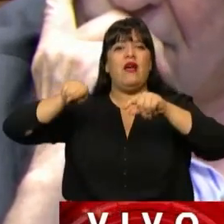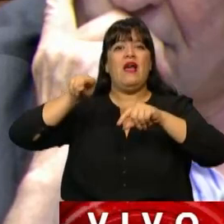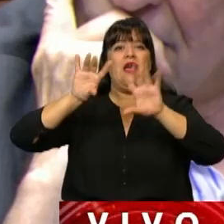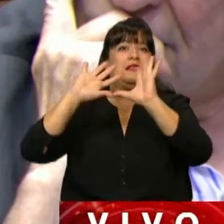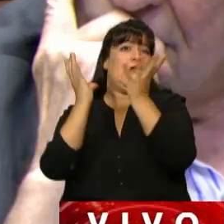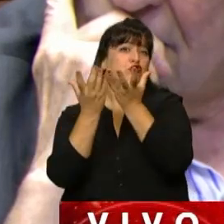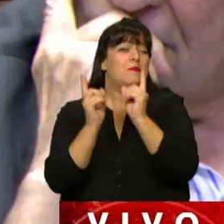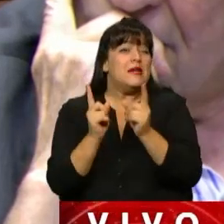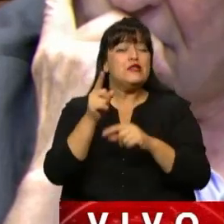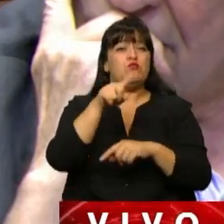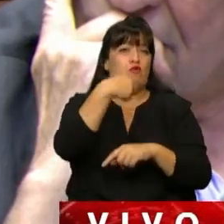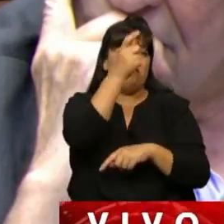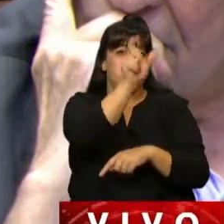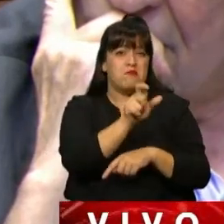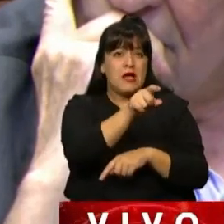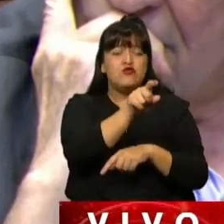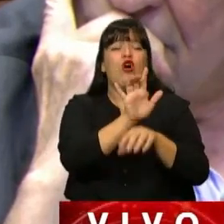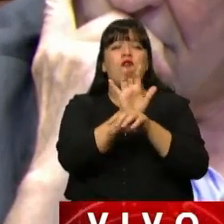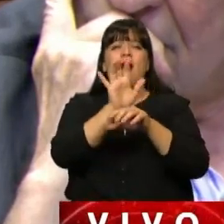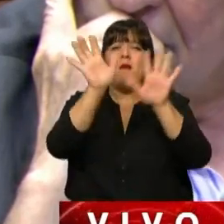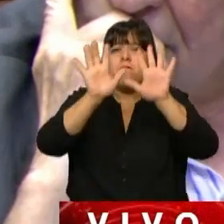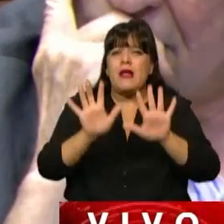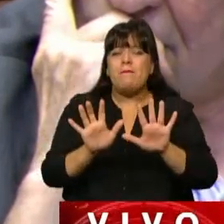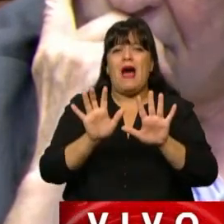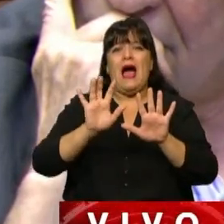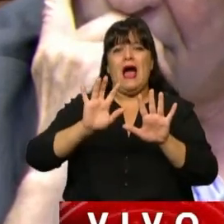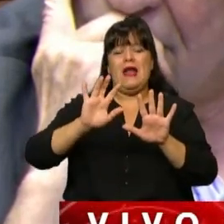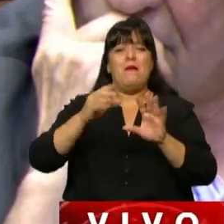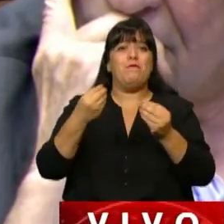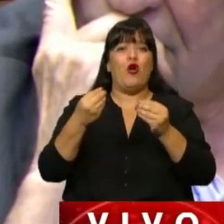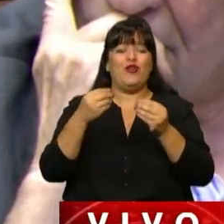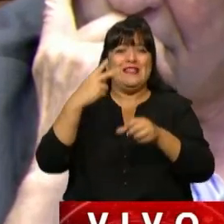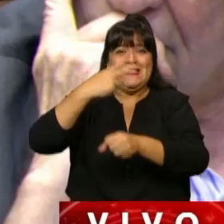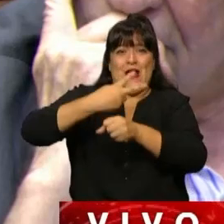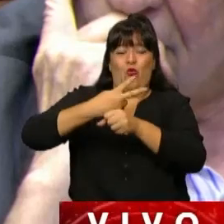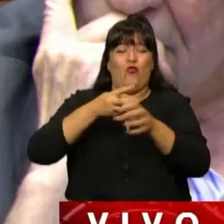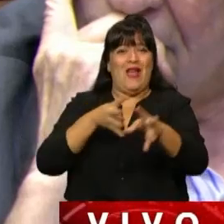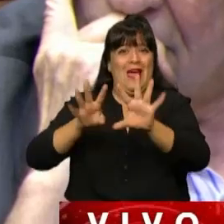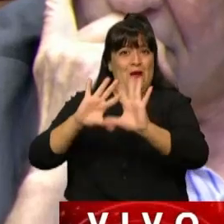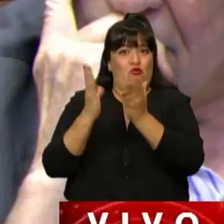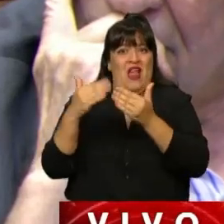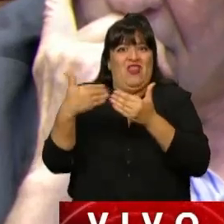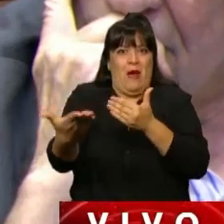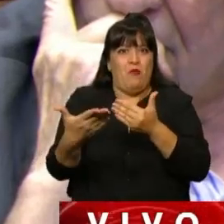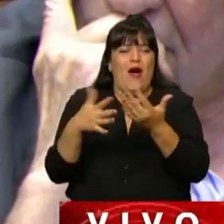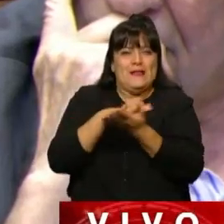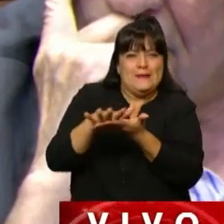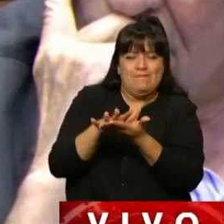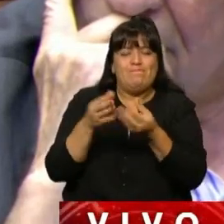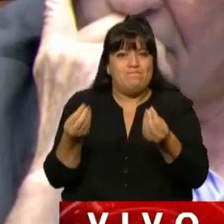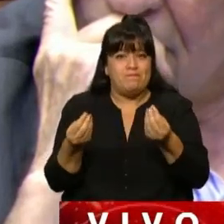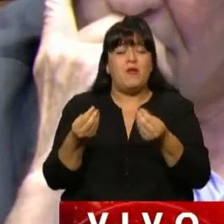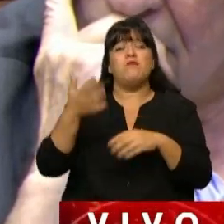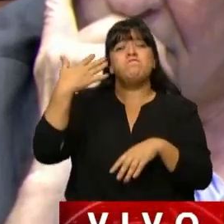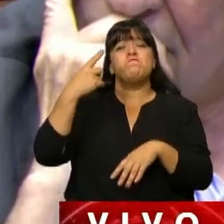Bretton Woods en la preparación de la segunda posguerra mundial. Allí, fines de la década del